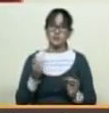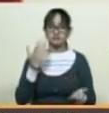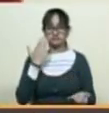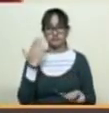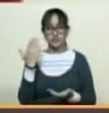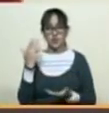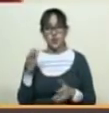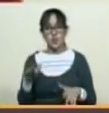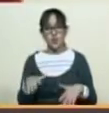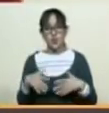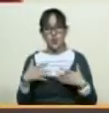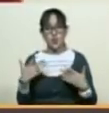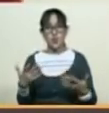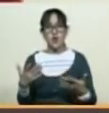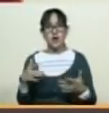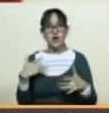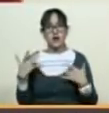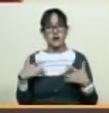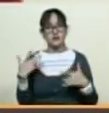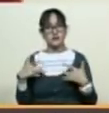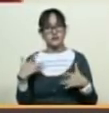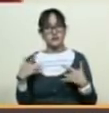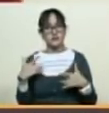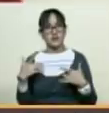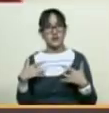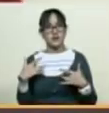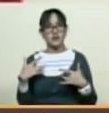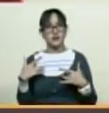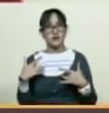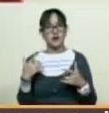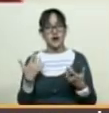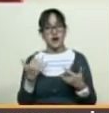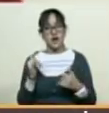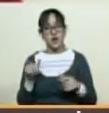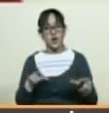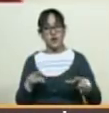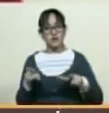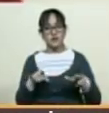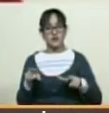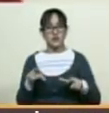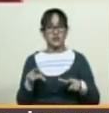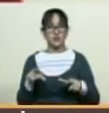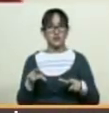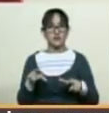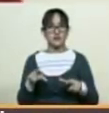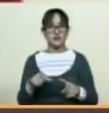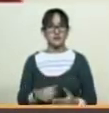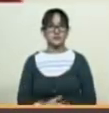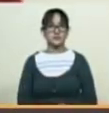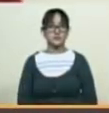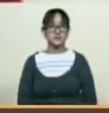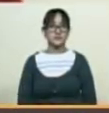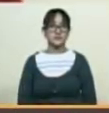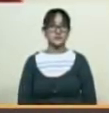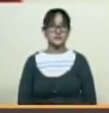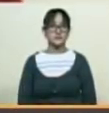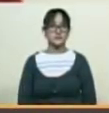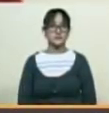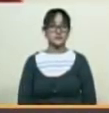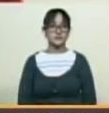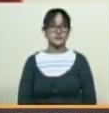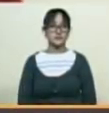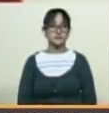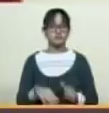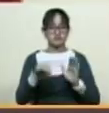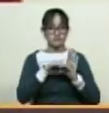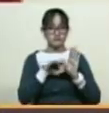chequear cuáles son esas actividades que tienen los coordinadores de centro. Asimismo, tenemos las garantías de